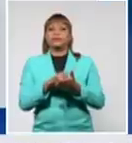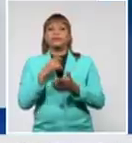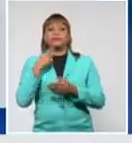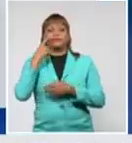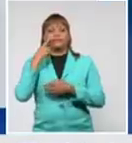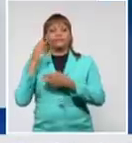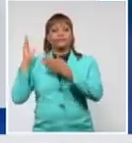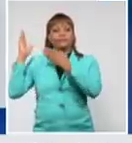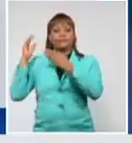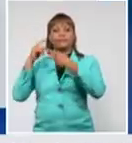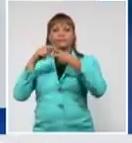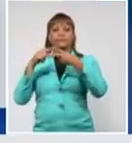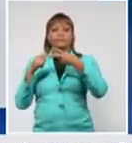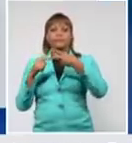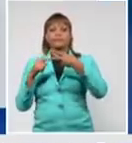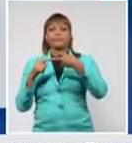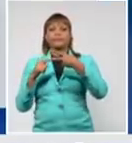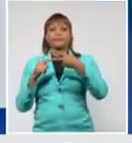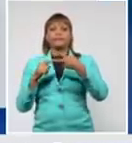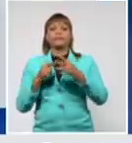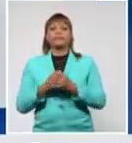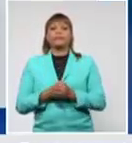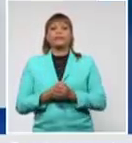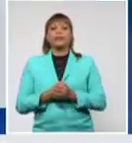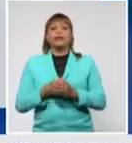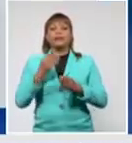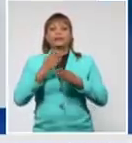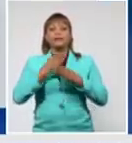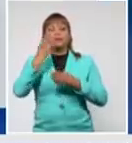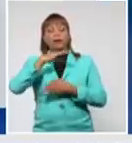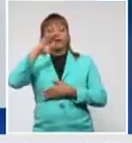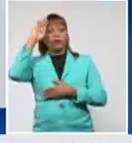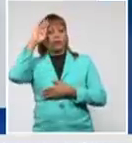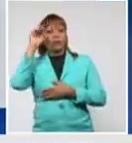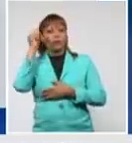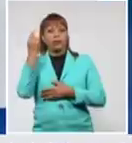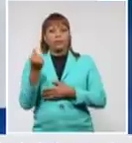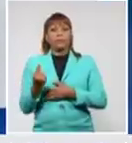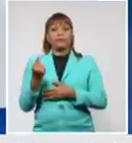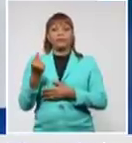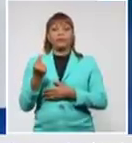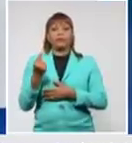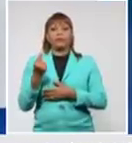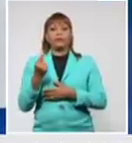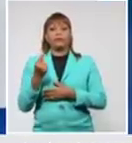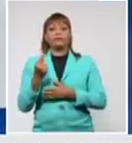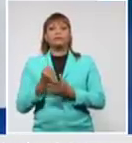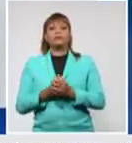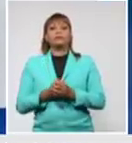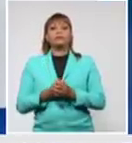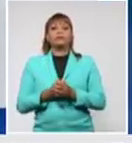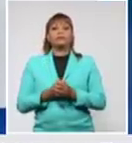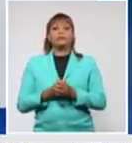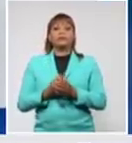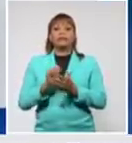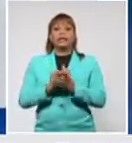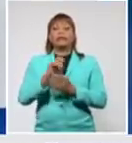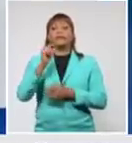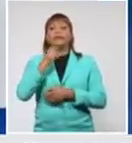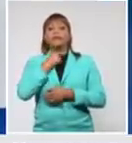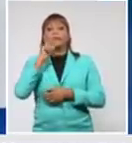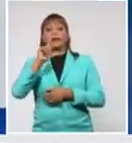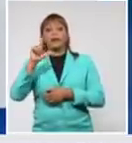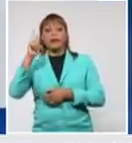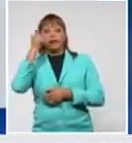otro. En Santiago de Cuba, el paciente que se diagnostica de Mella es importado y